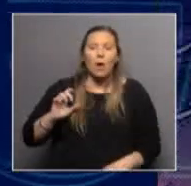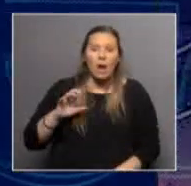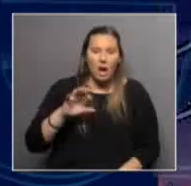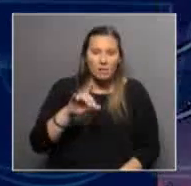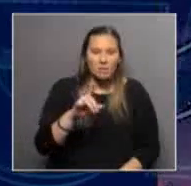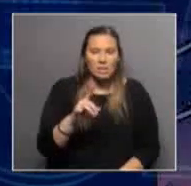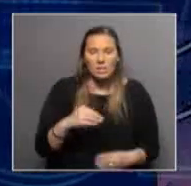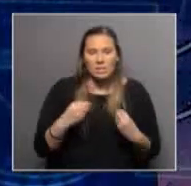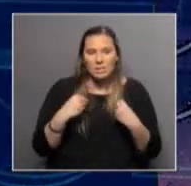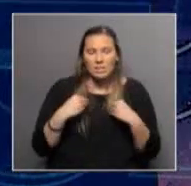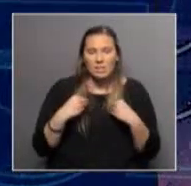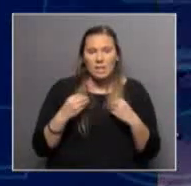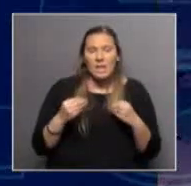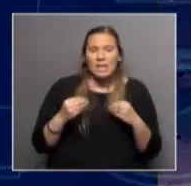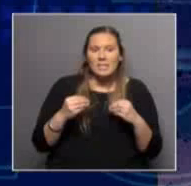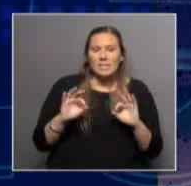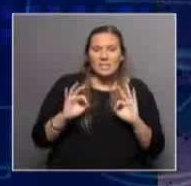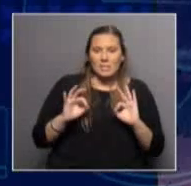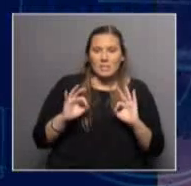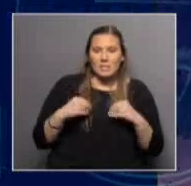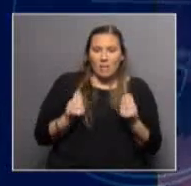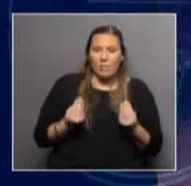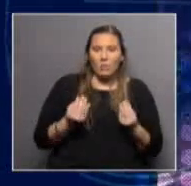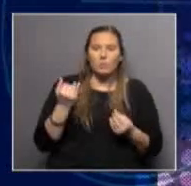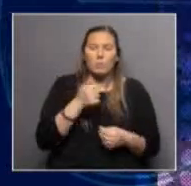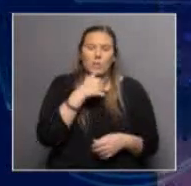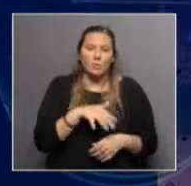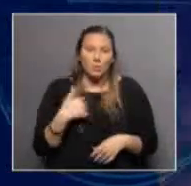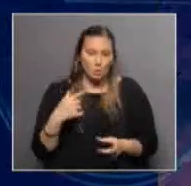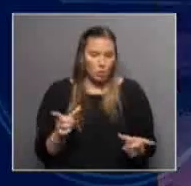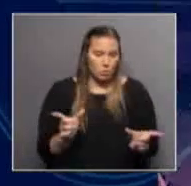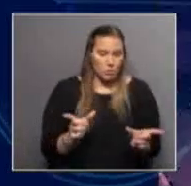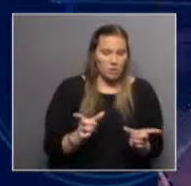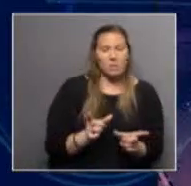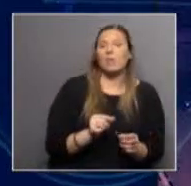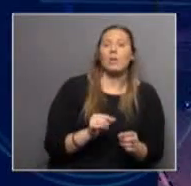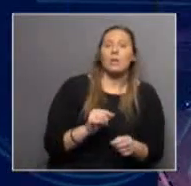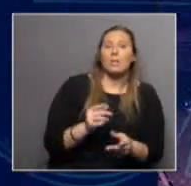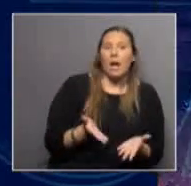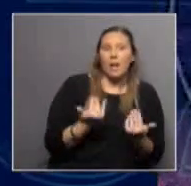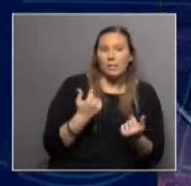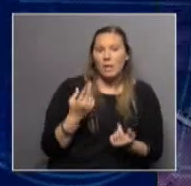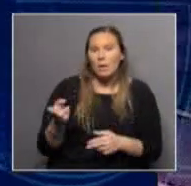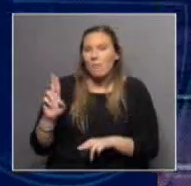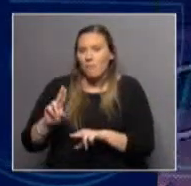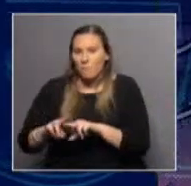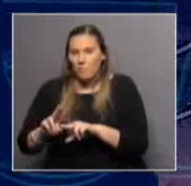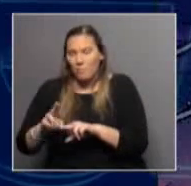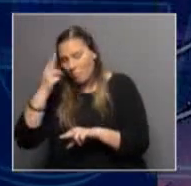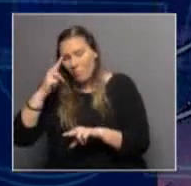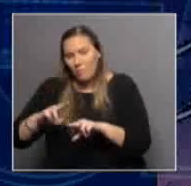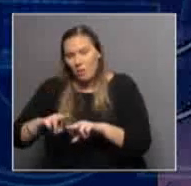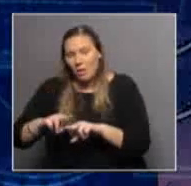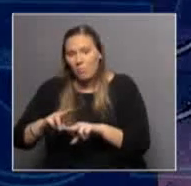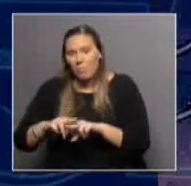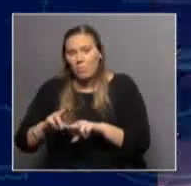los dos superaron un cáncer casi a la vez. Eso es una historia increíble. Sí, sí, sí. Salí yo y cayó él. Fue cuestión de 15